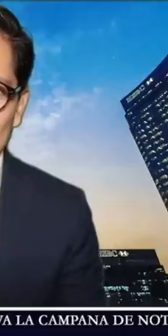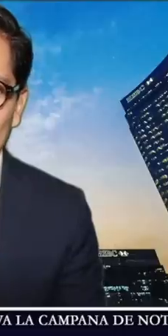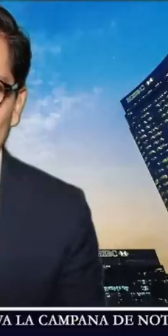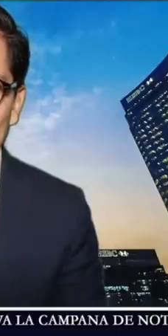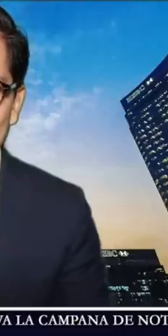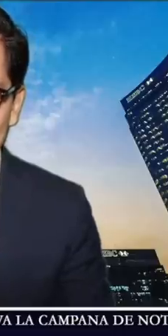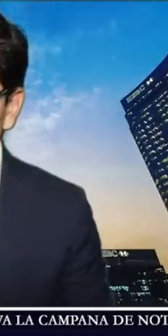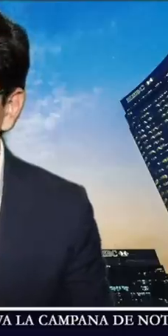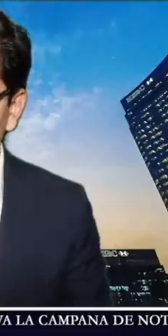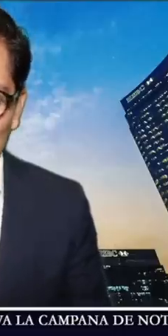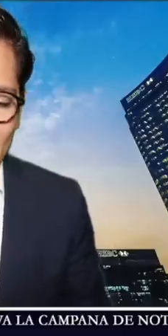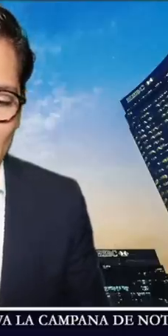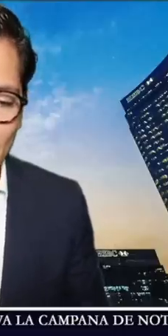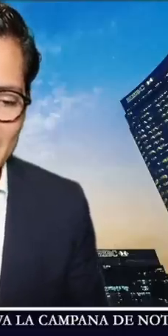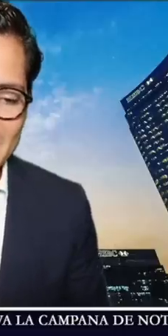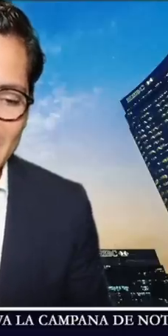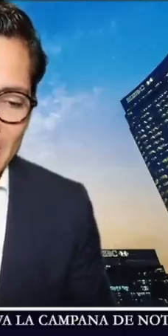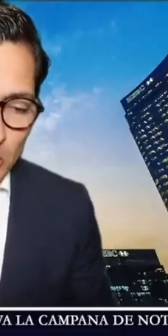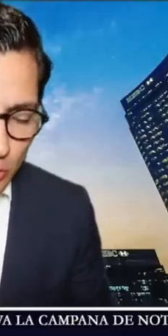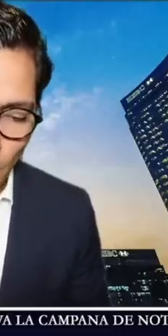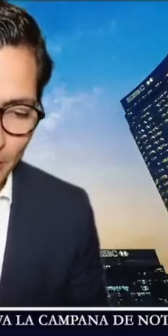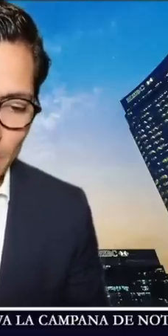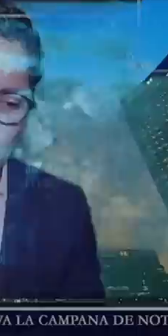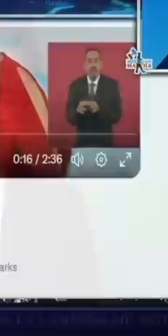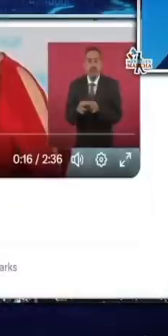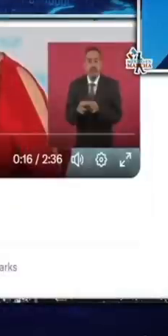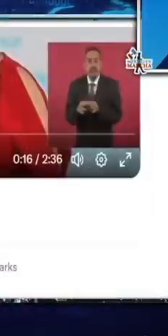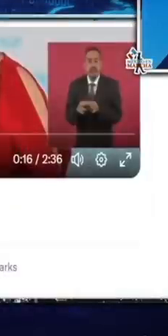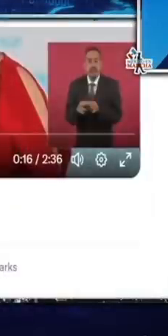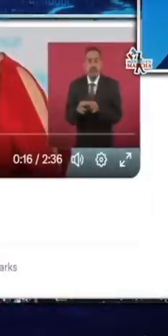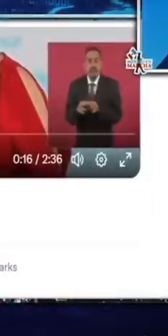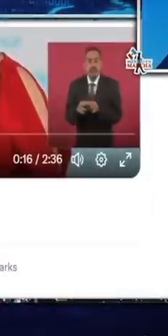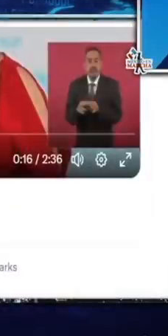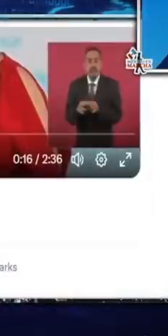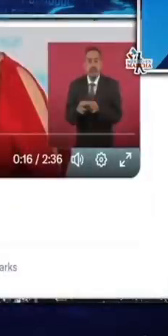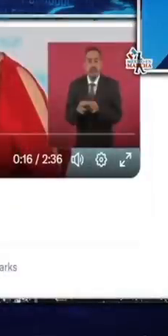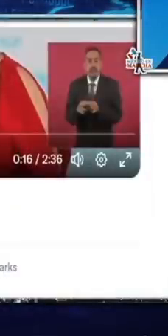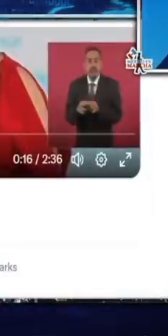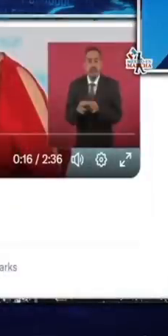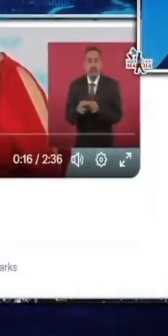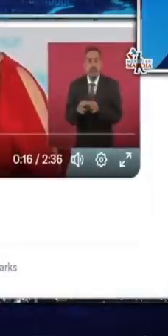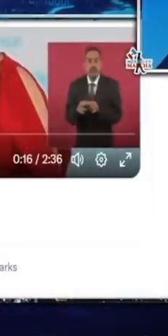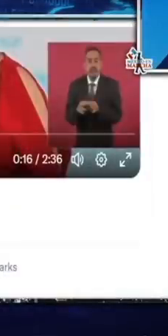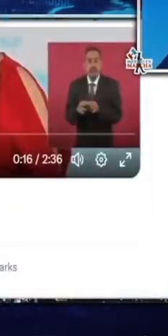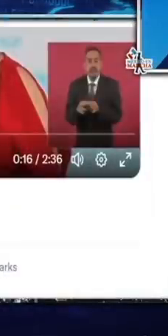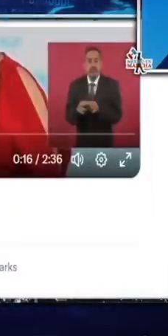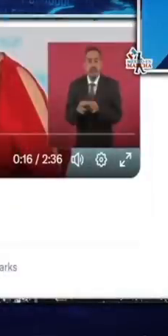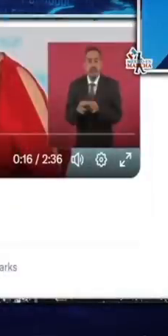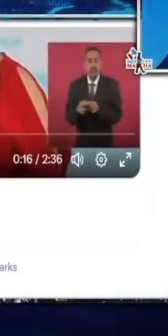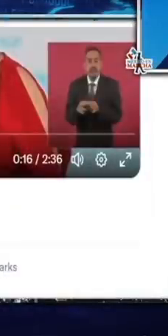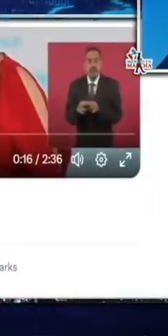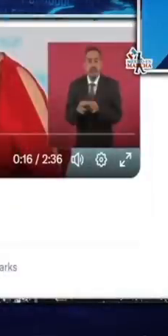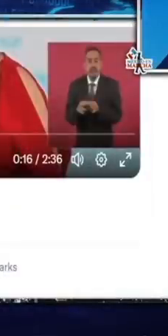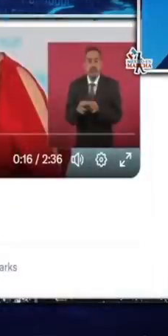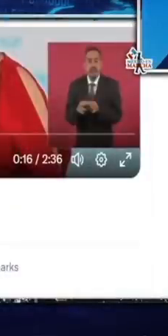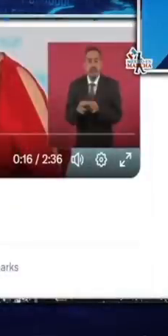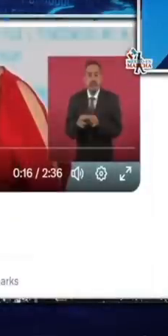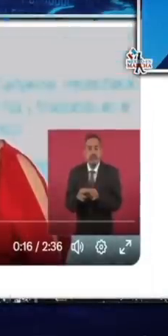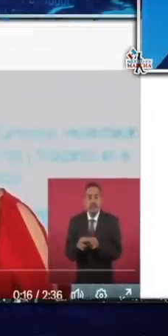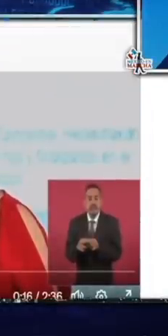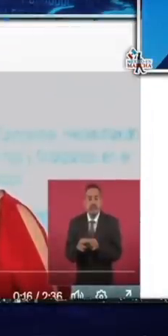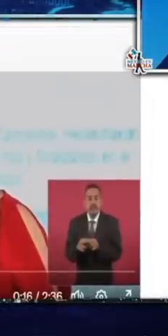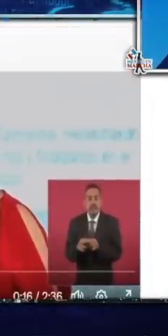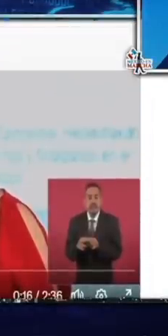vamos a platicar de esto porque me parece súper importante que la gente de nuestro país conozca esta información. Así que